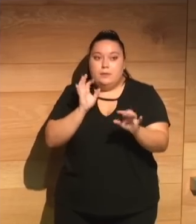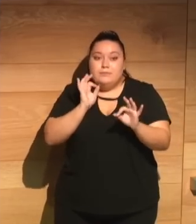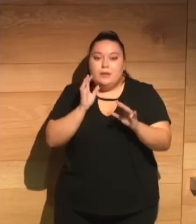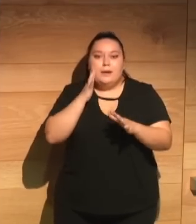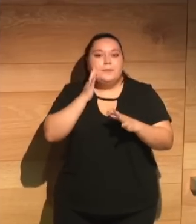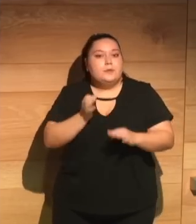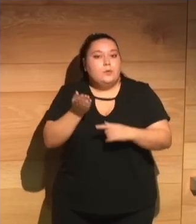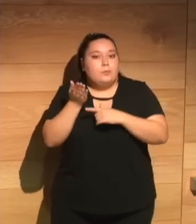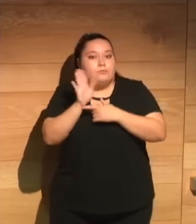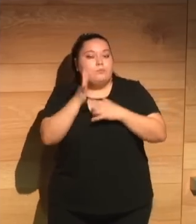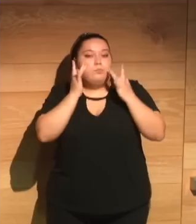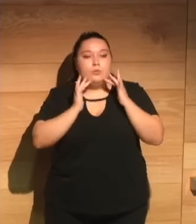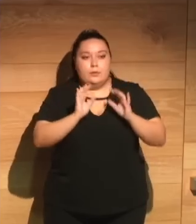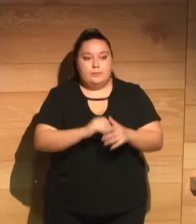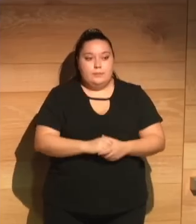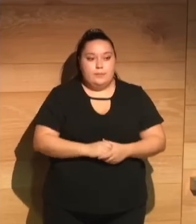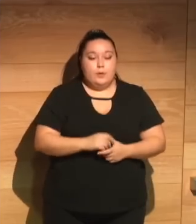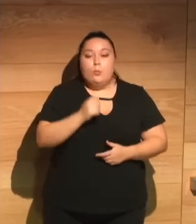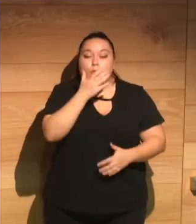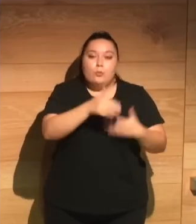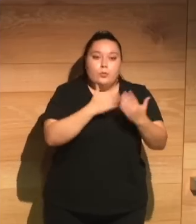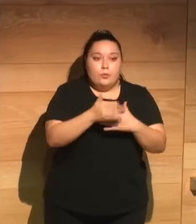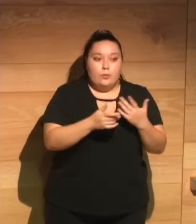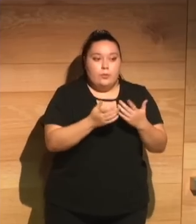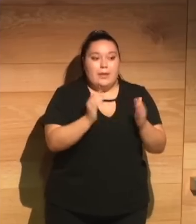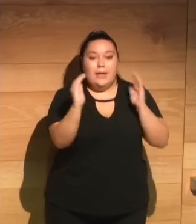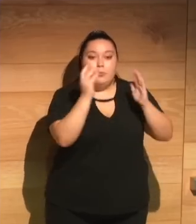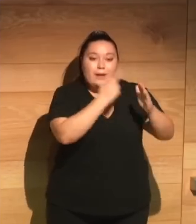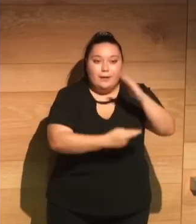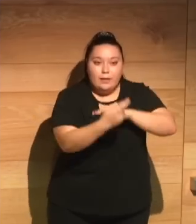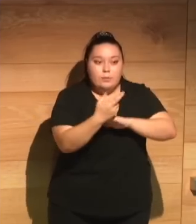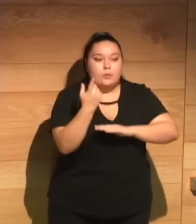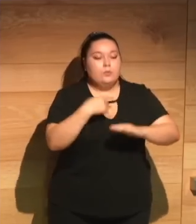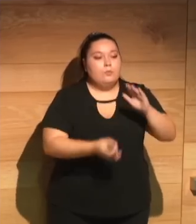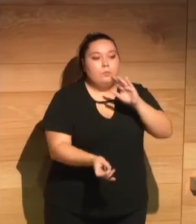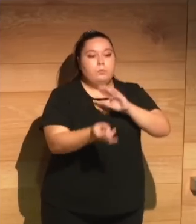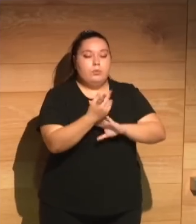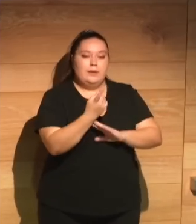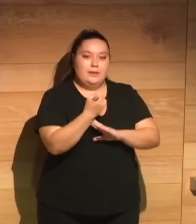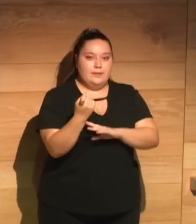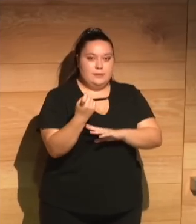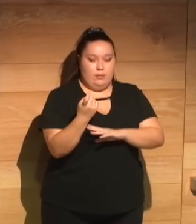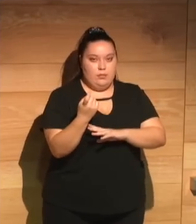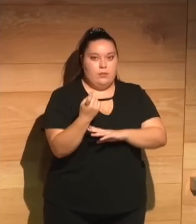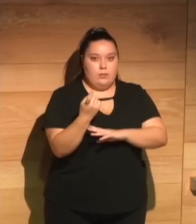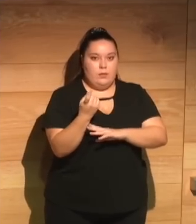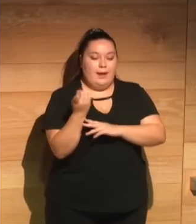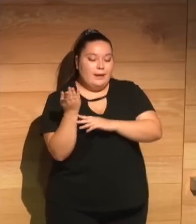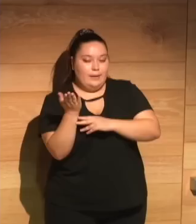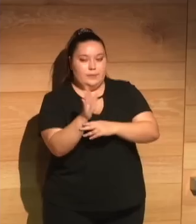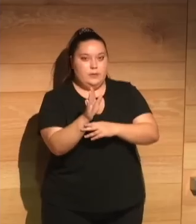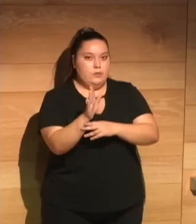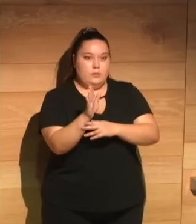la realidad. Pero poco a poco, conforme nos acercamos al Renacimiento, empieza a surgir esa necesidad de que esa